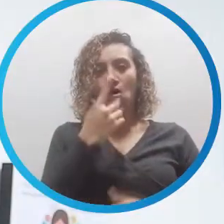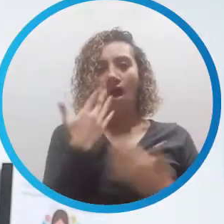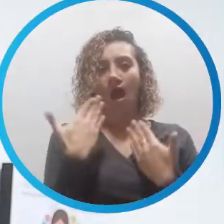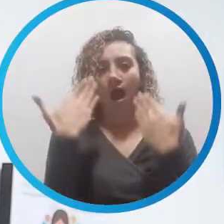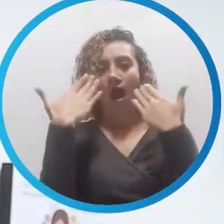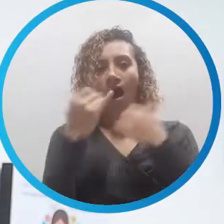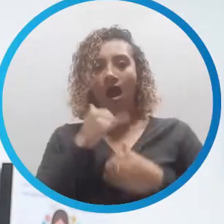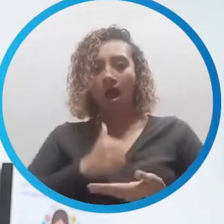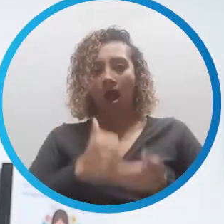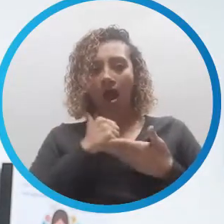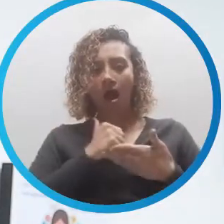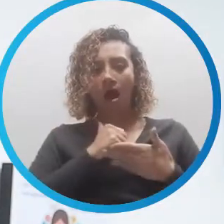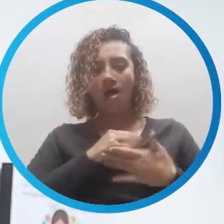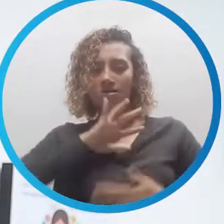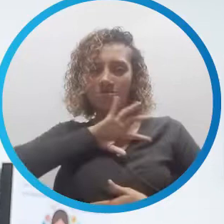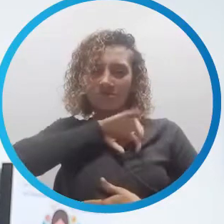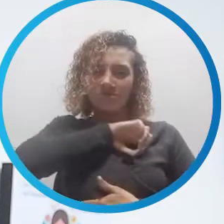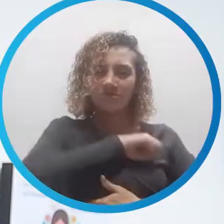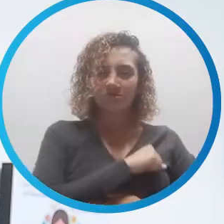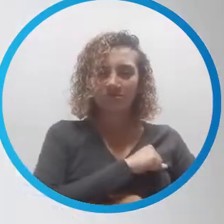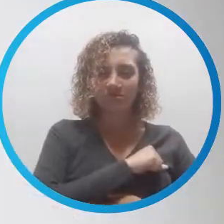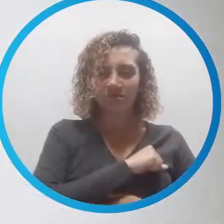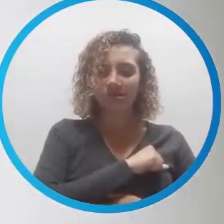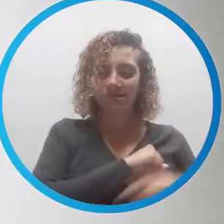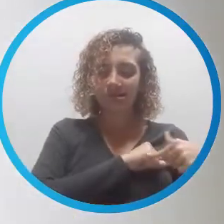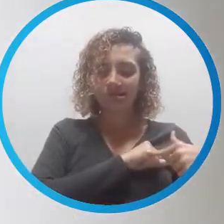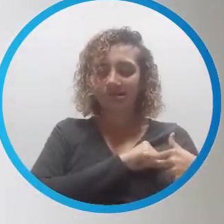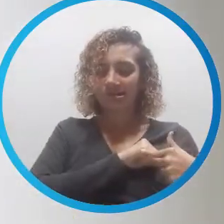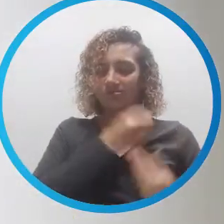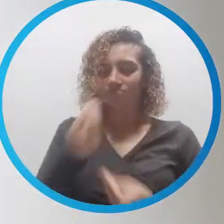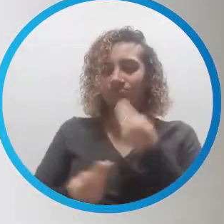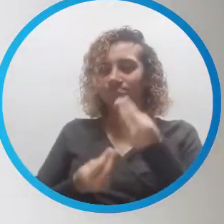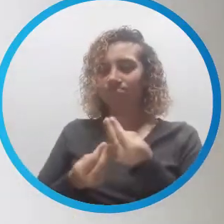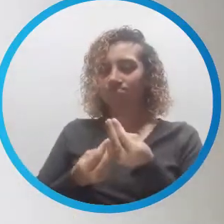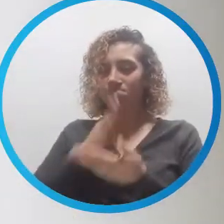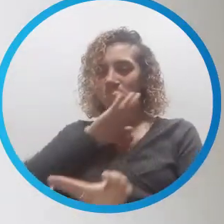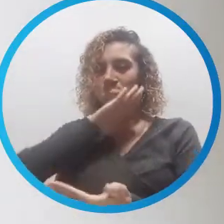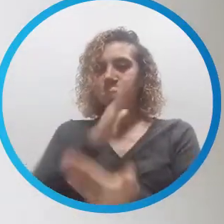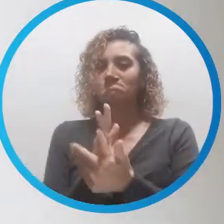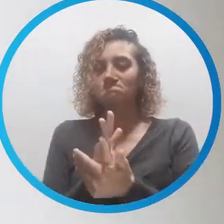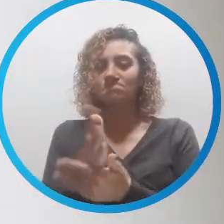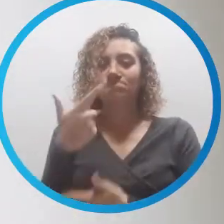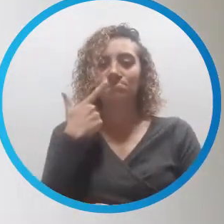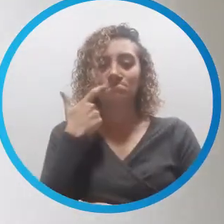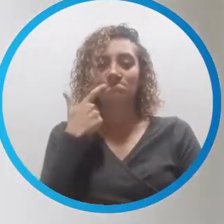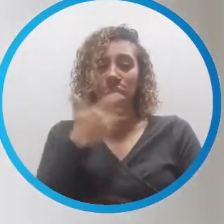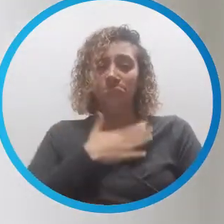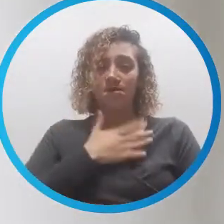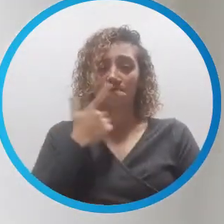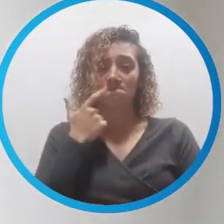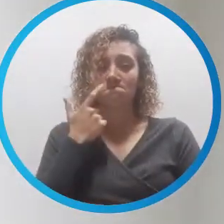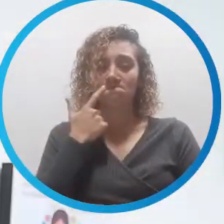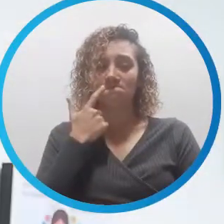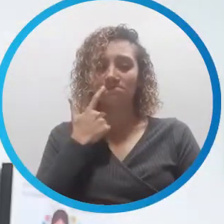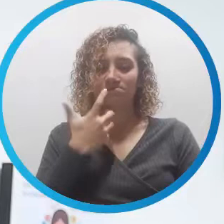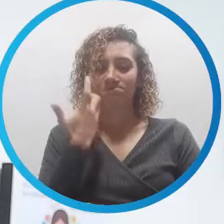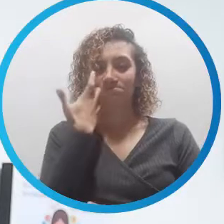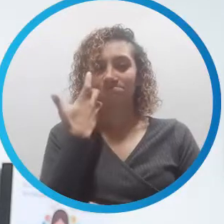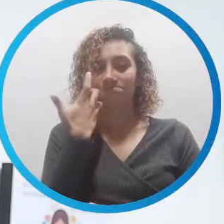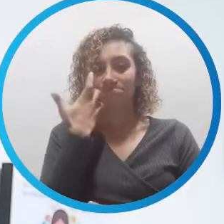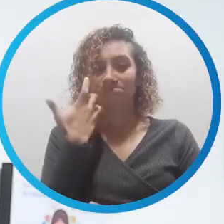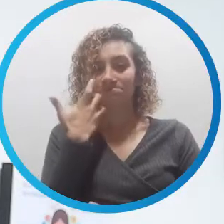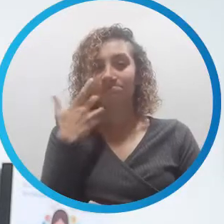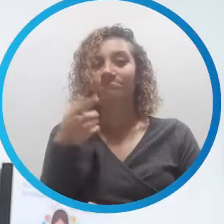estar juntos. La gran tristeza que nos embargaba hizo que mi padre se enfermara, pues no pudo aceptar el hecho de